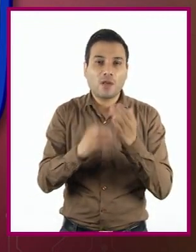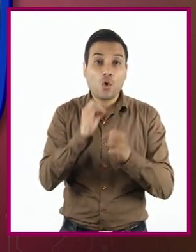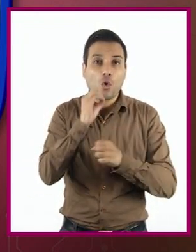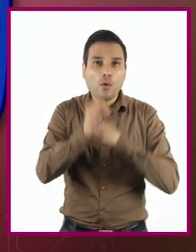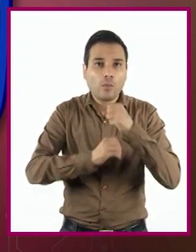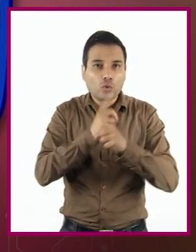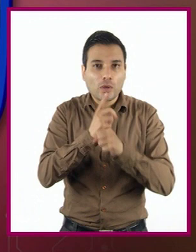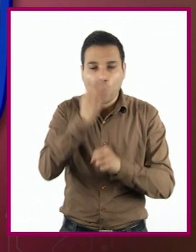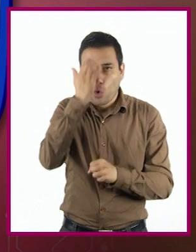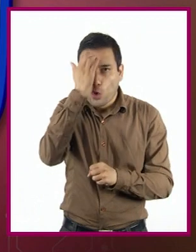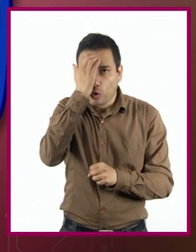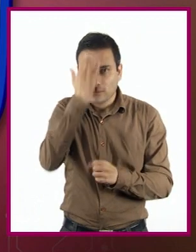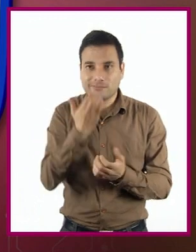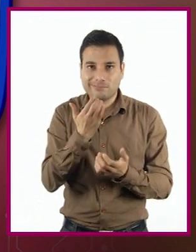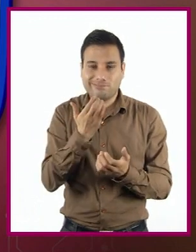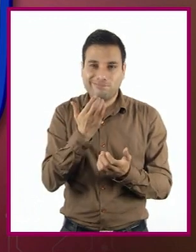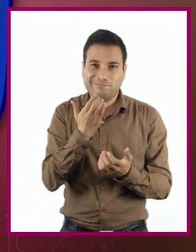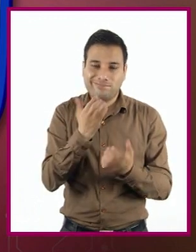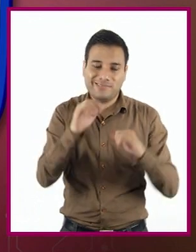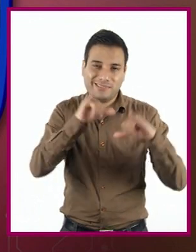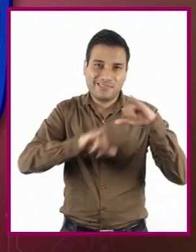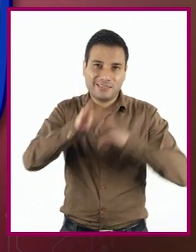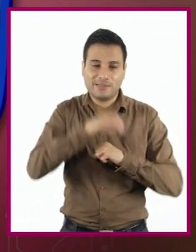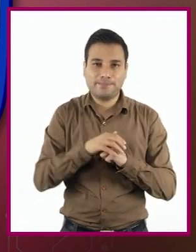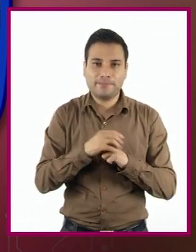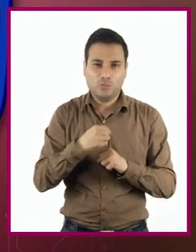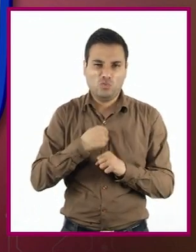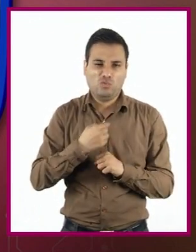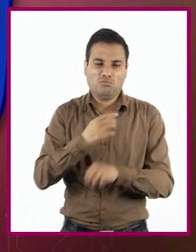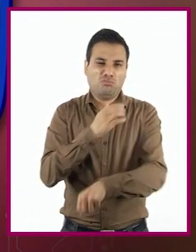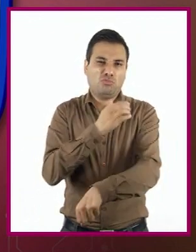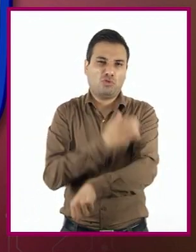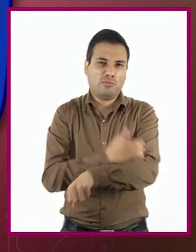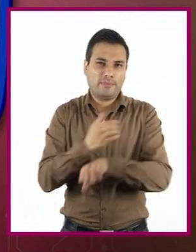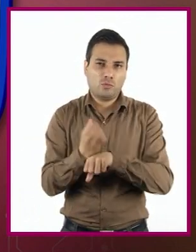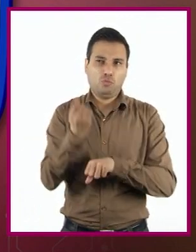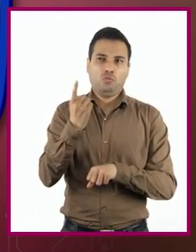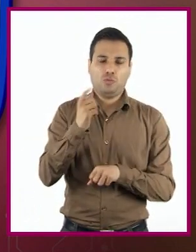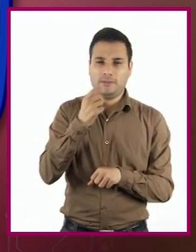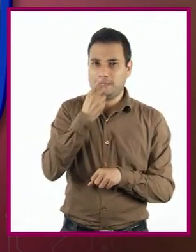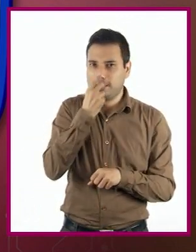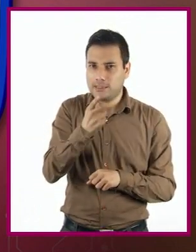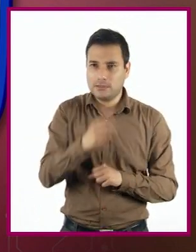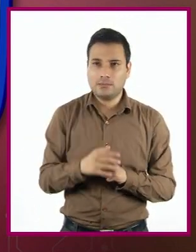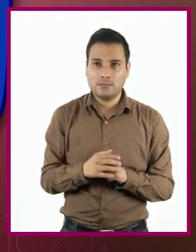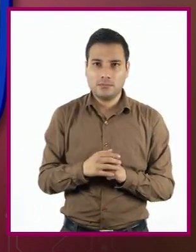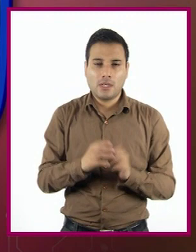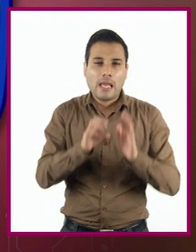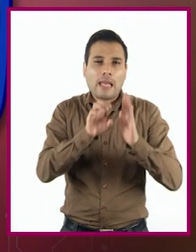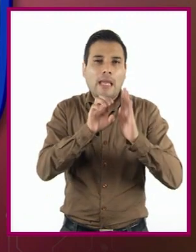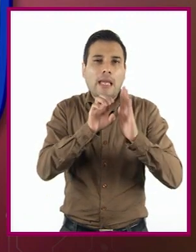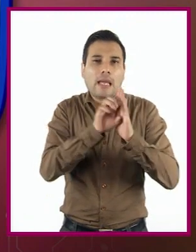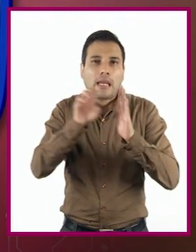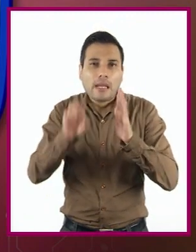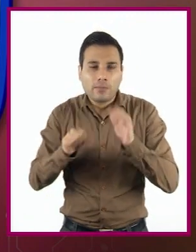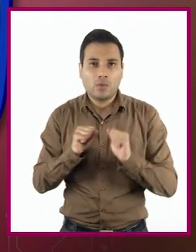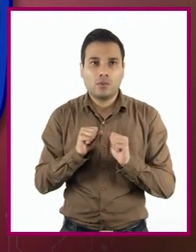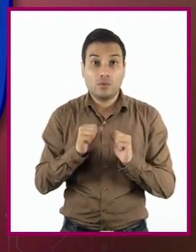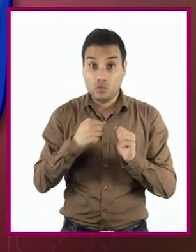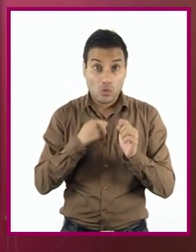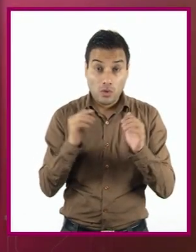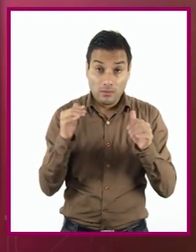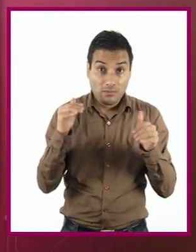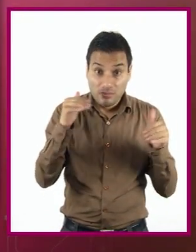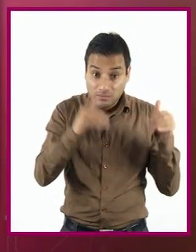que les gusta la ciencia. Tengo un colega que siempre dice: ¿cómo alguien va a saber que le gusta nadar si nunca se ha metido en una